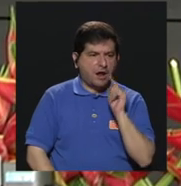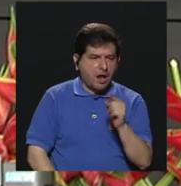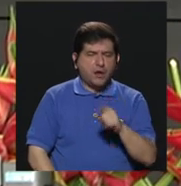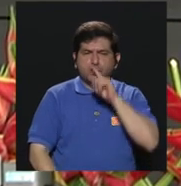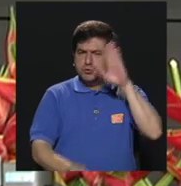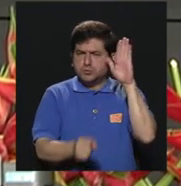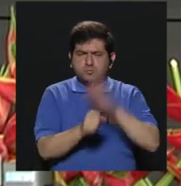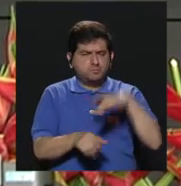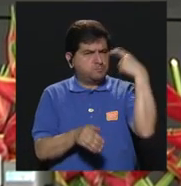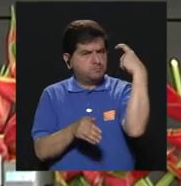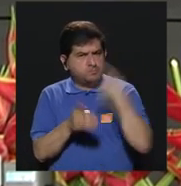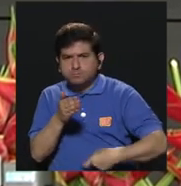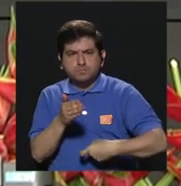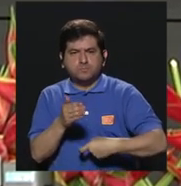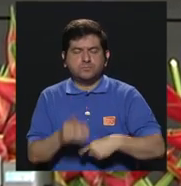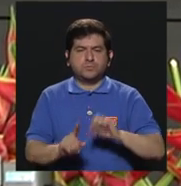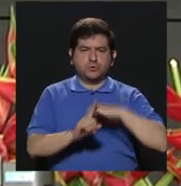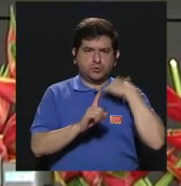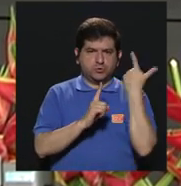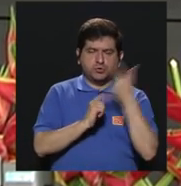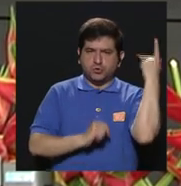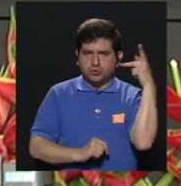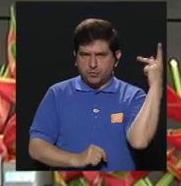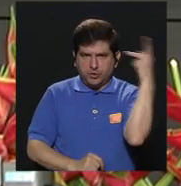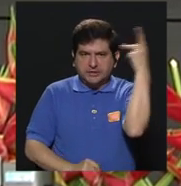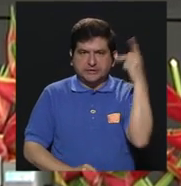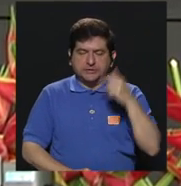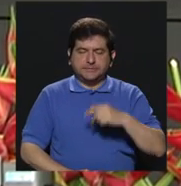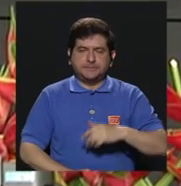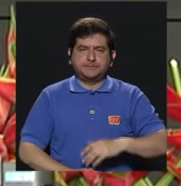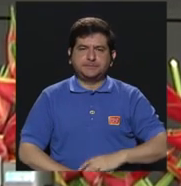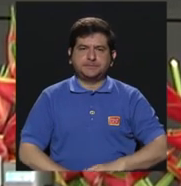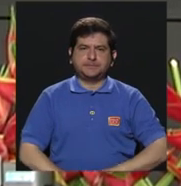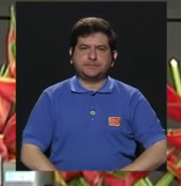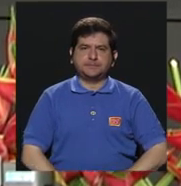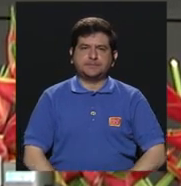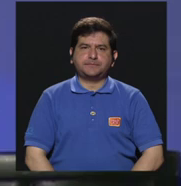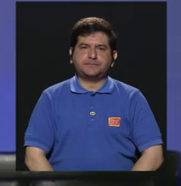intensamente comprometida social y políticamente.